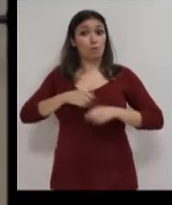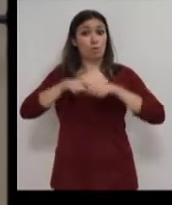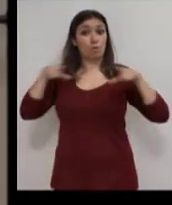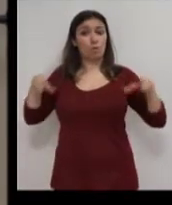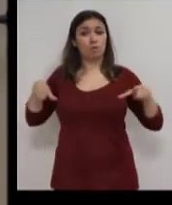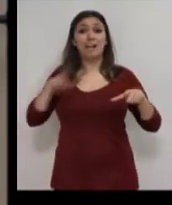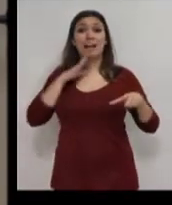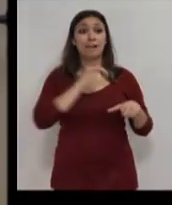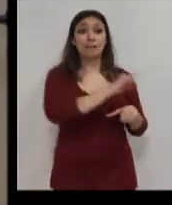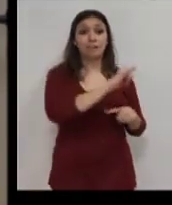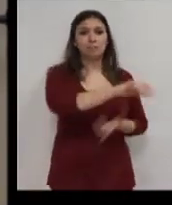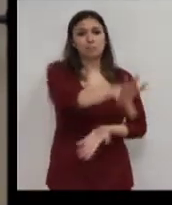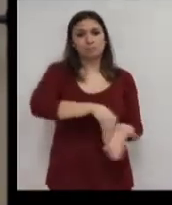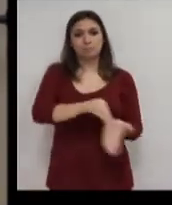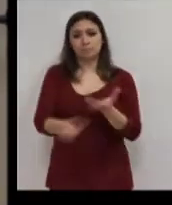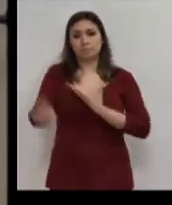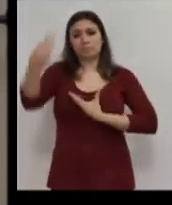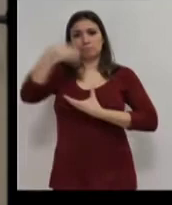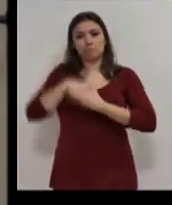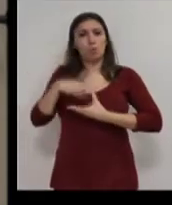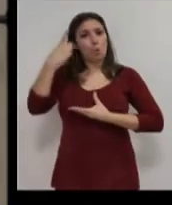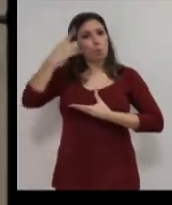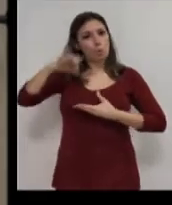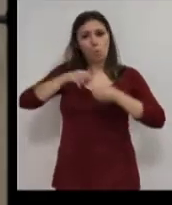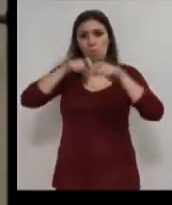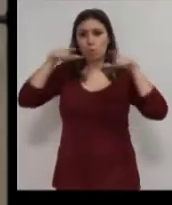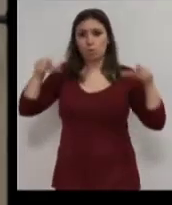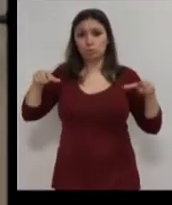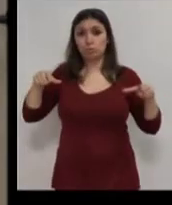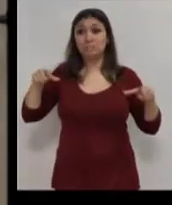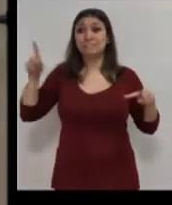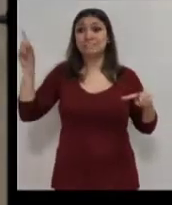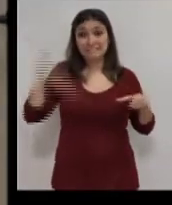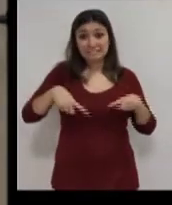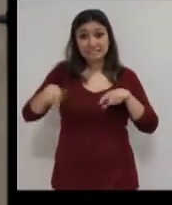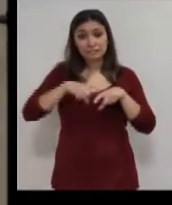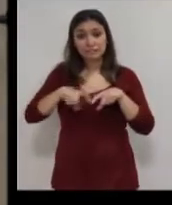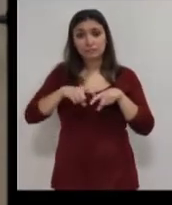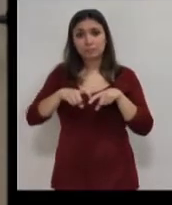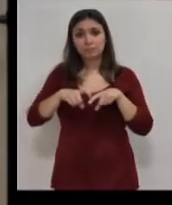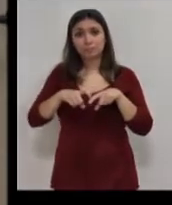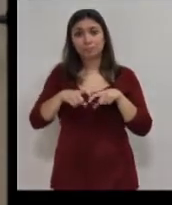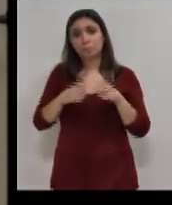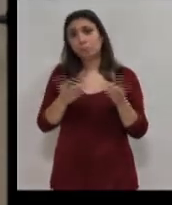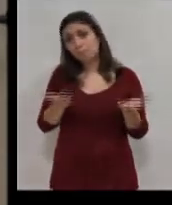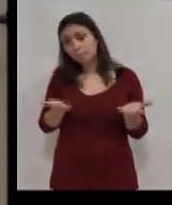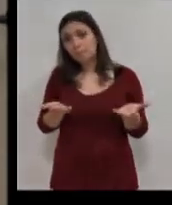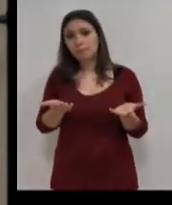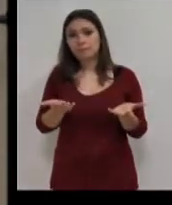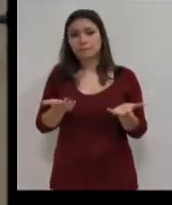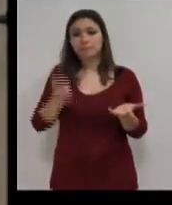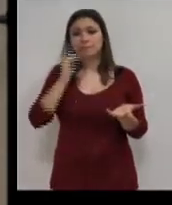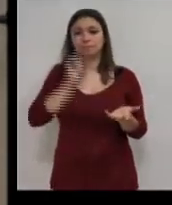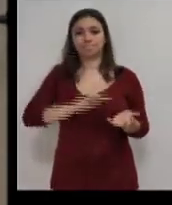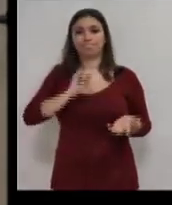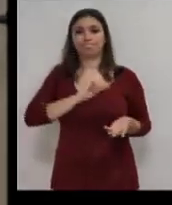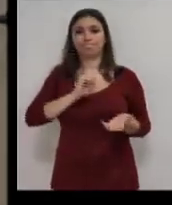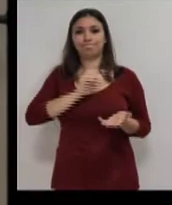que nuestro objetivo es aunarlos todos bajo un mismo techo y que estén todos de